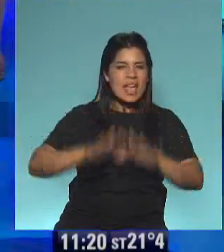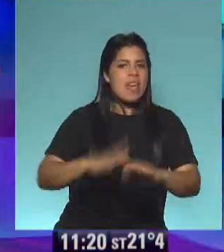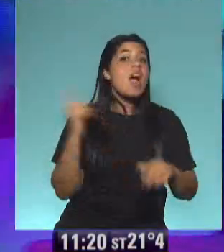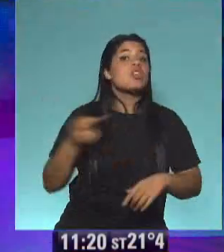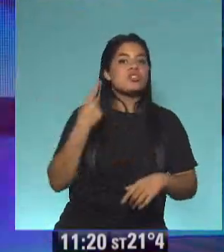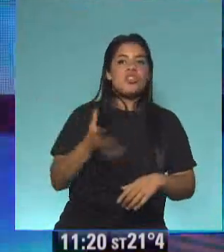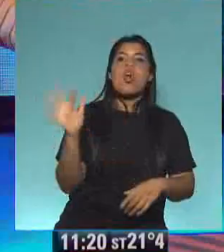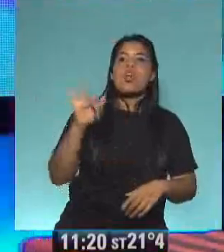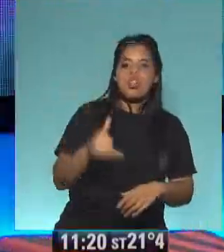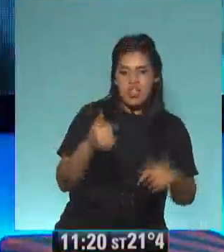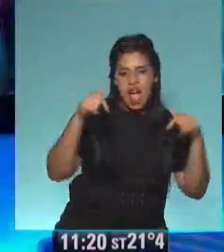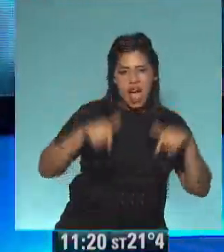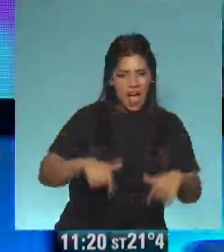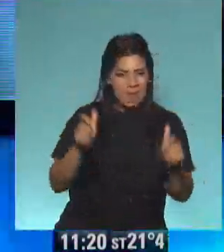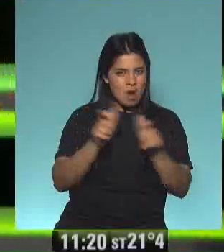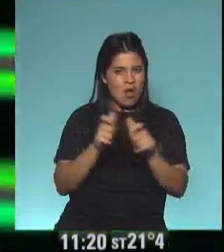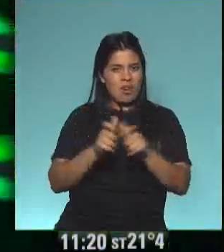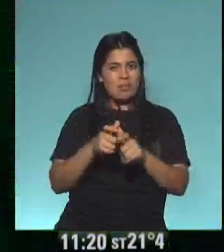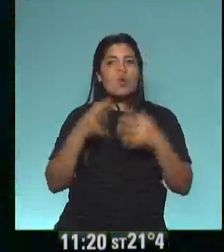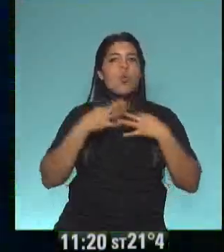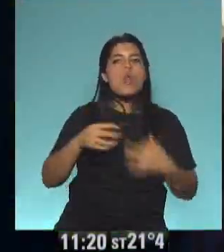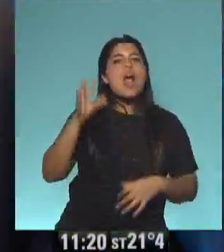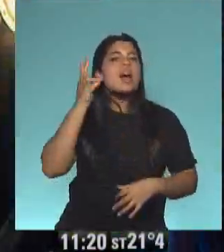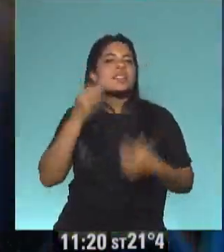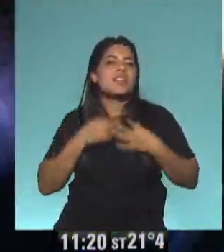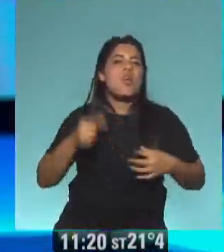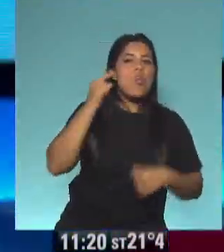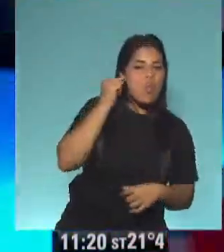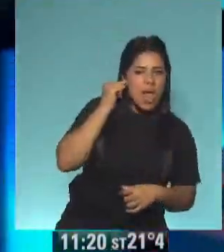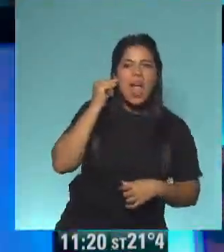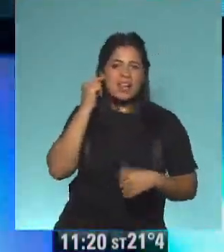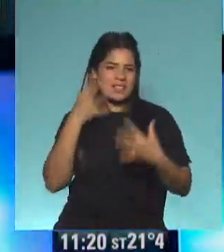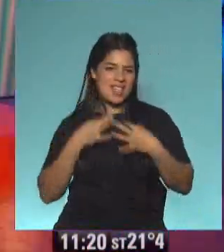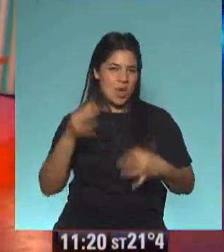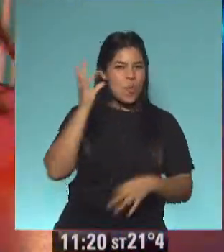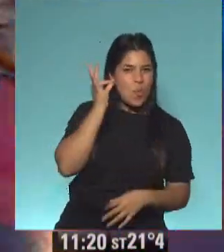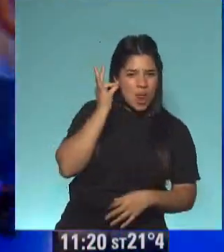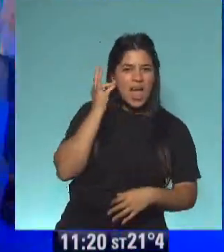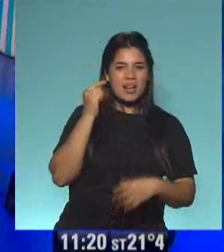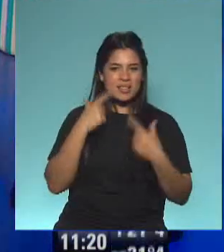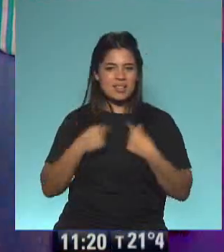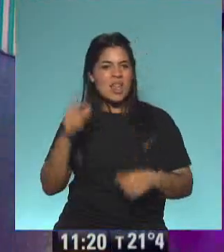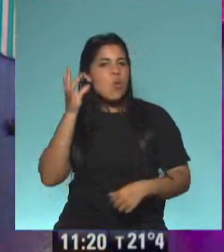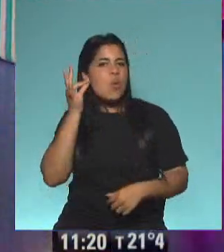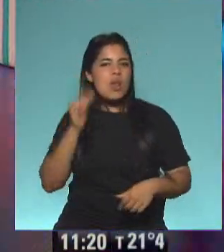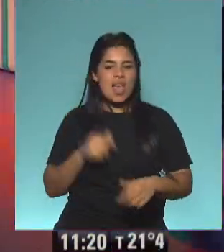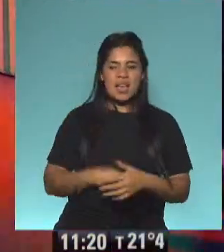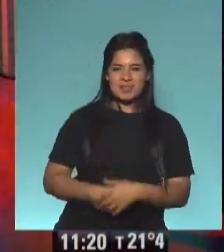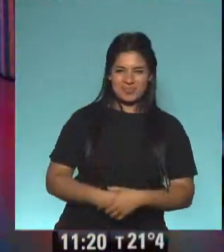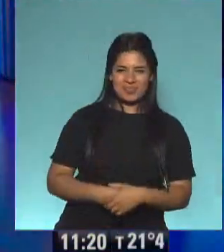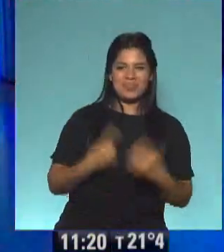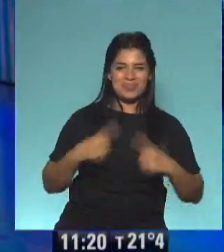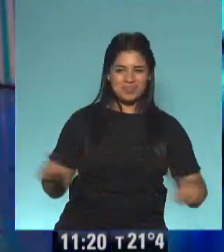las mañanas. Señor Julia, señor Julia, señor Julia, señor Julia.